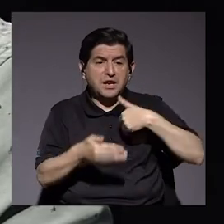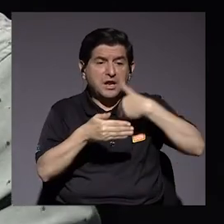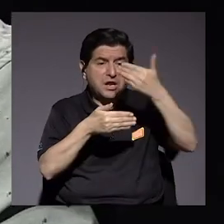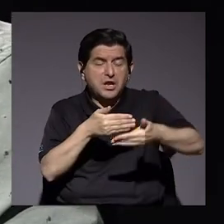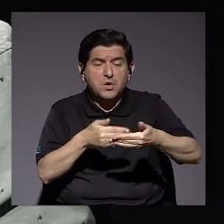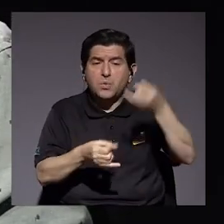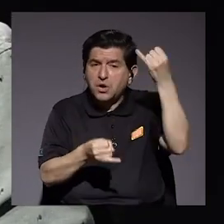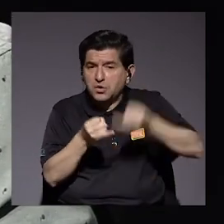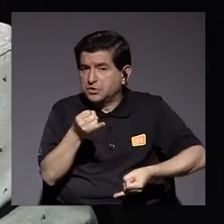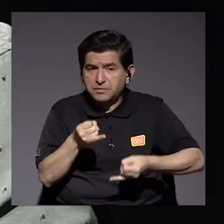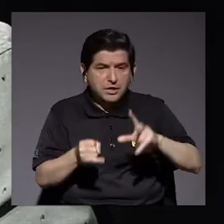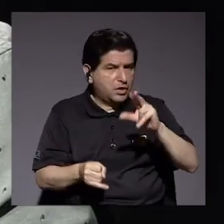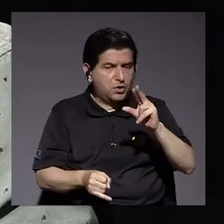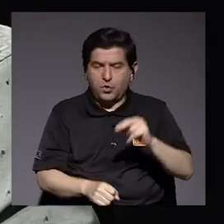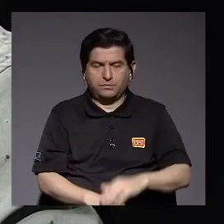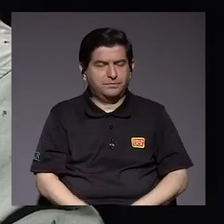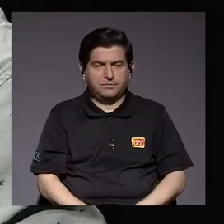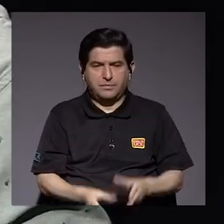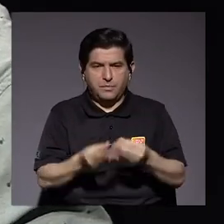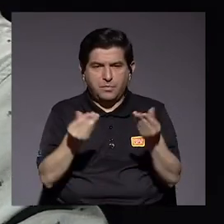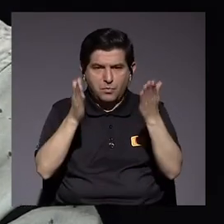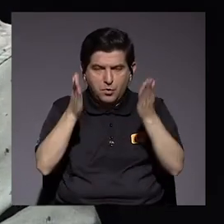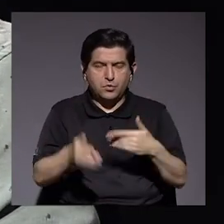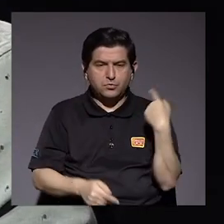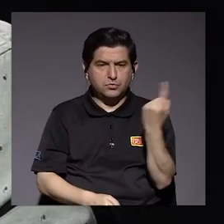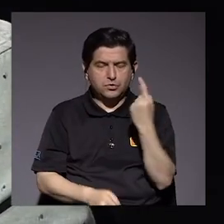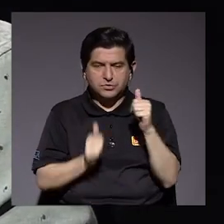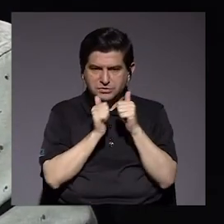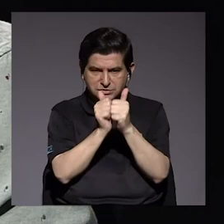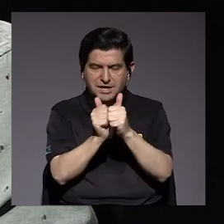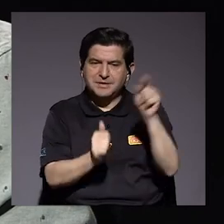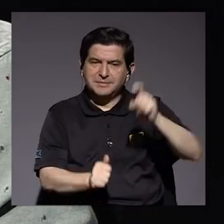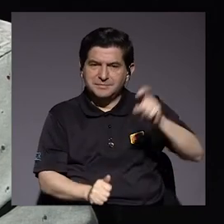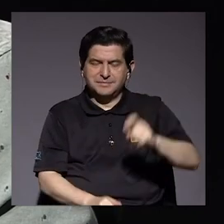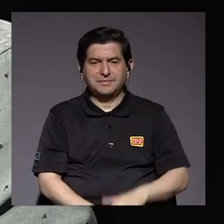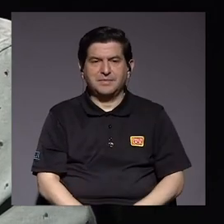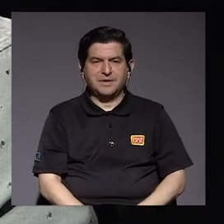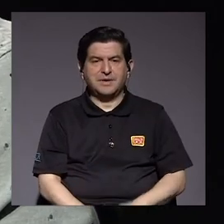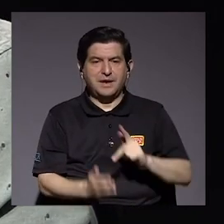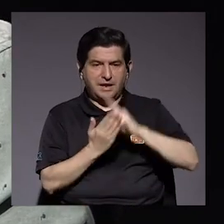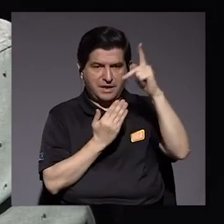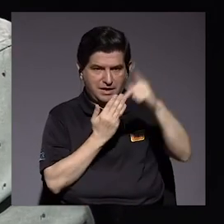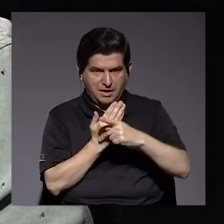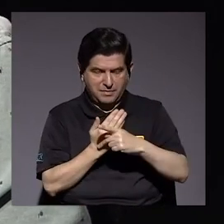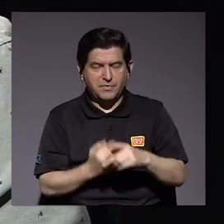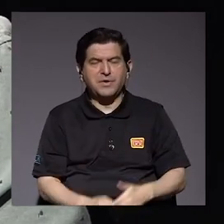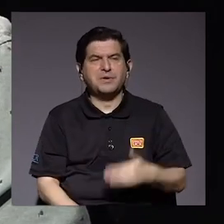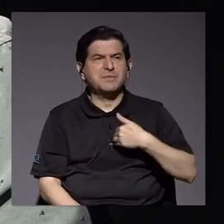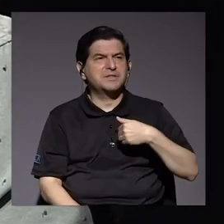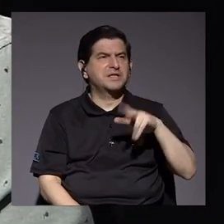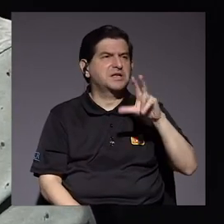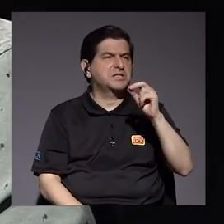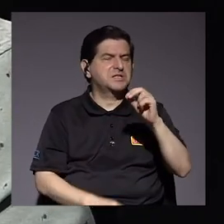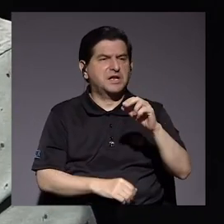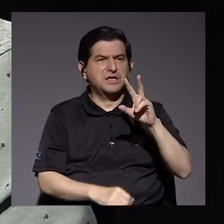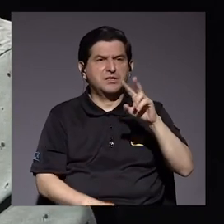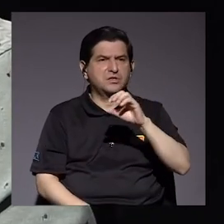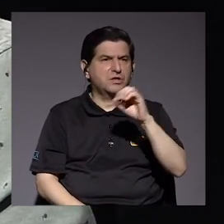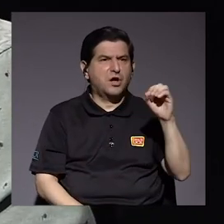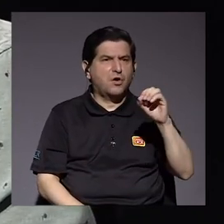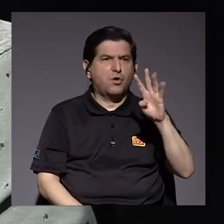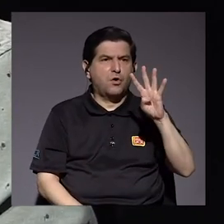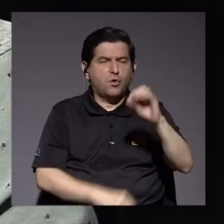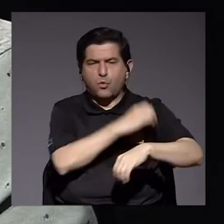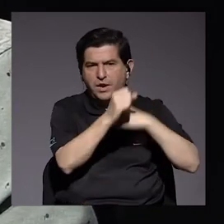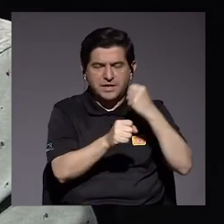nos volvemos a olvidar de él. No, con el productor hay que estar todo el tiempo. El programa de leguminosas tiene 30, 40 años con los